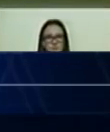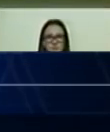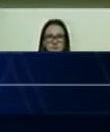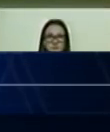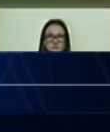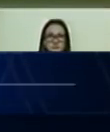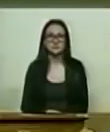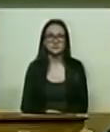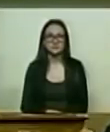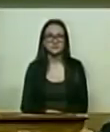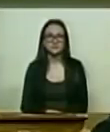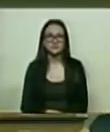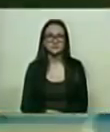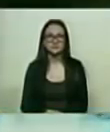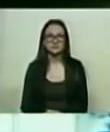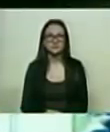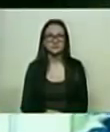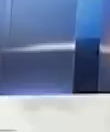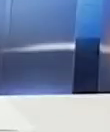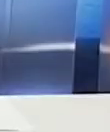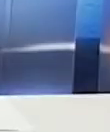Presidente, ¿cómo le va? Buenos días.